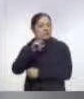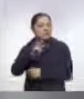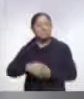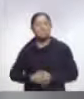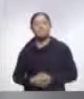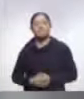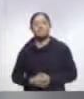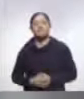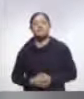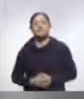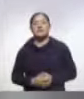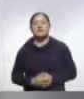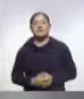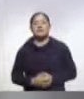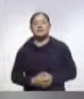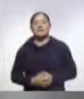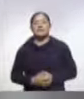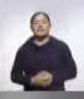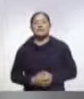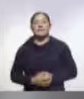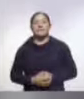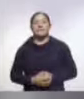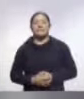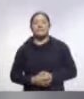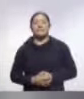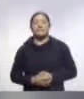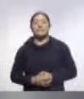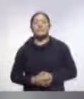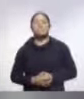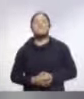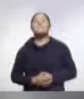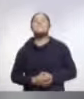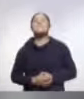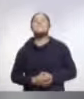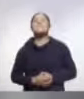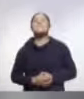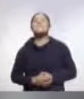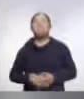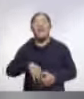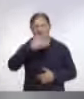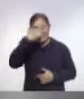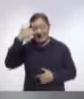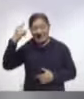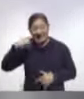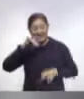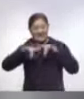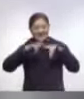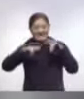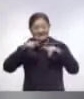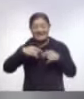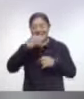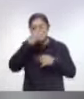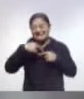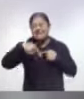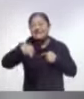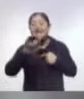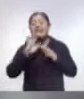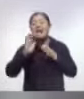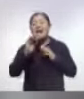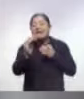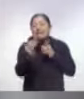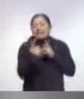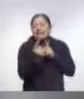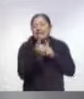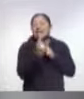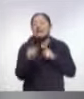Pues ya se acerca cada vez más la festividad del carnaval en nuestro estado y para ello el Comité Organizador del Carnaval de Contla de Juan Cuamazzi